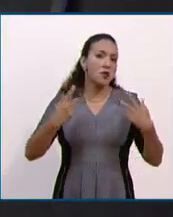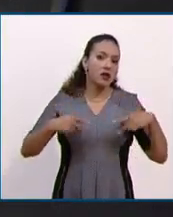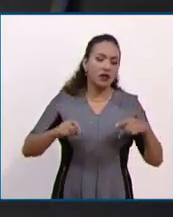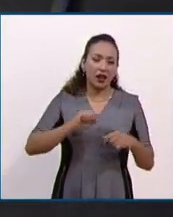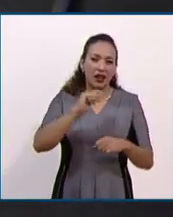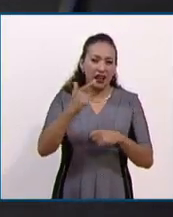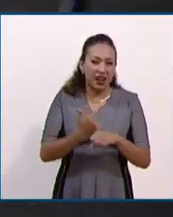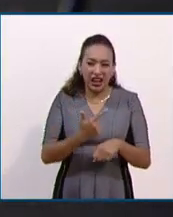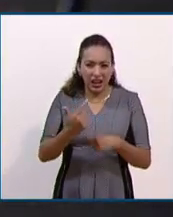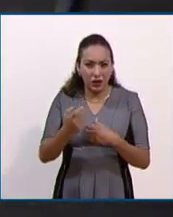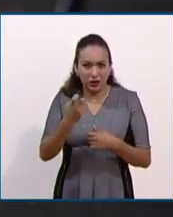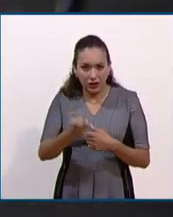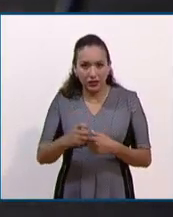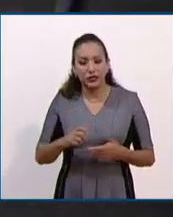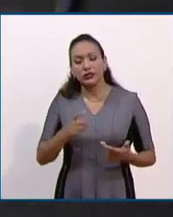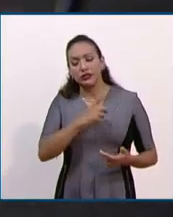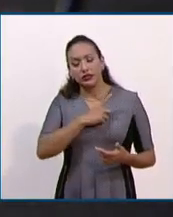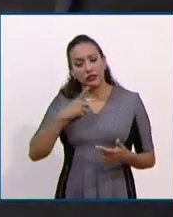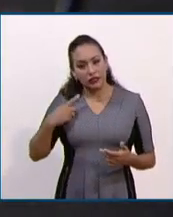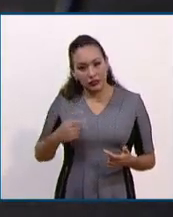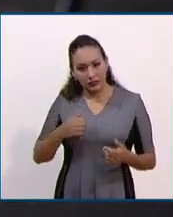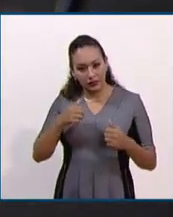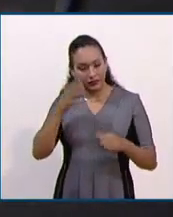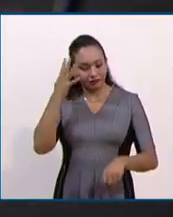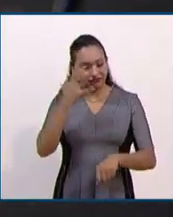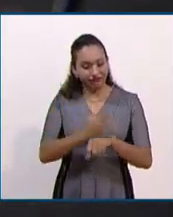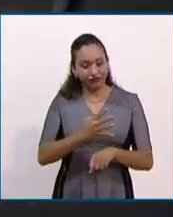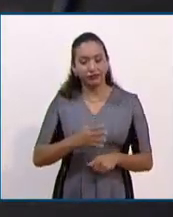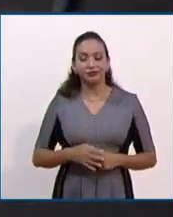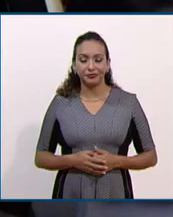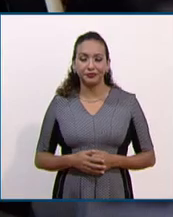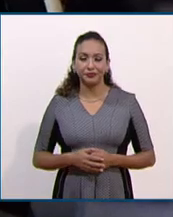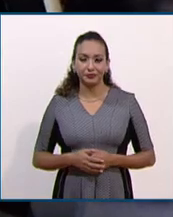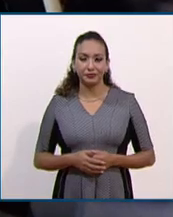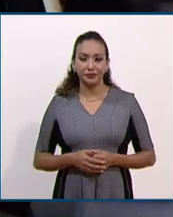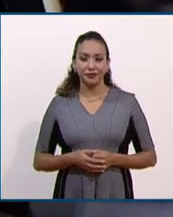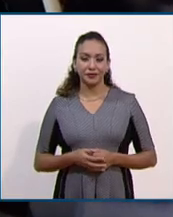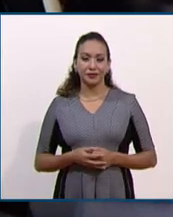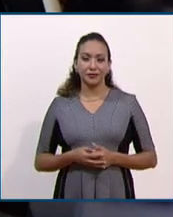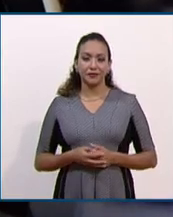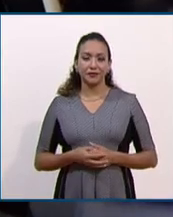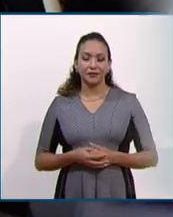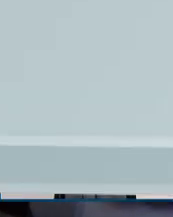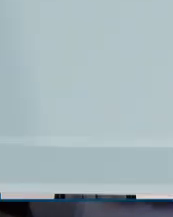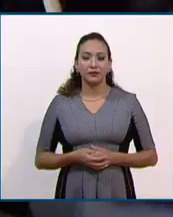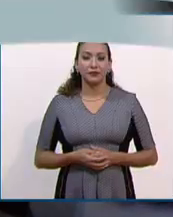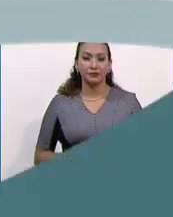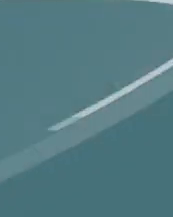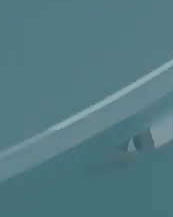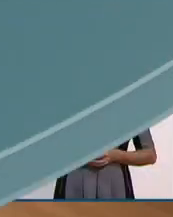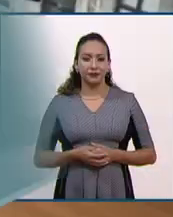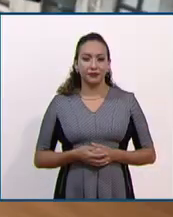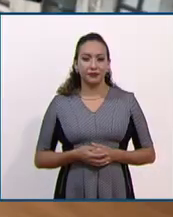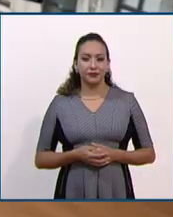ser calificado como tal. Para el canal del Poder Judicial de la Federación, Mario López Peña.